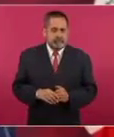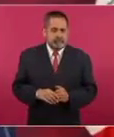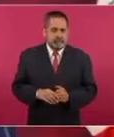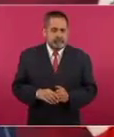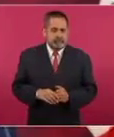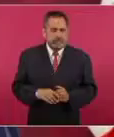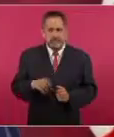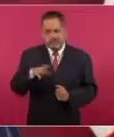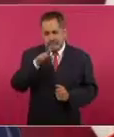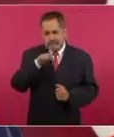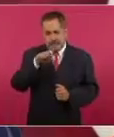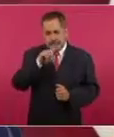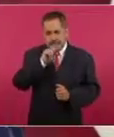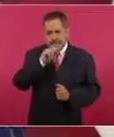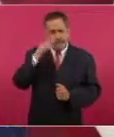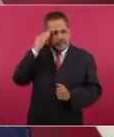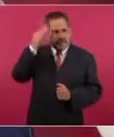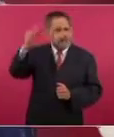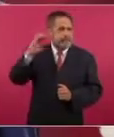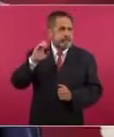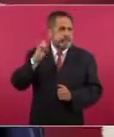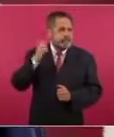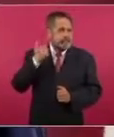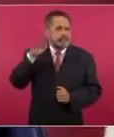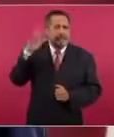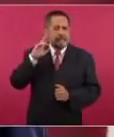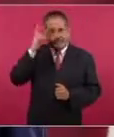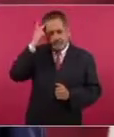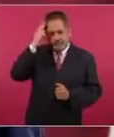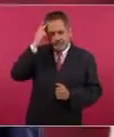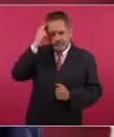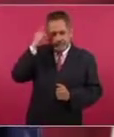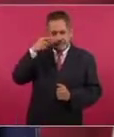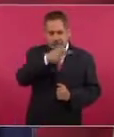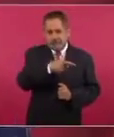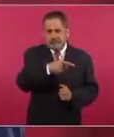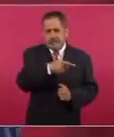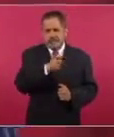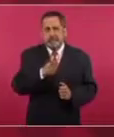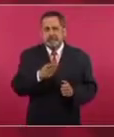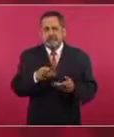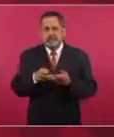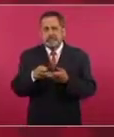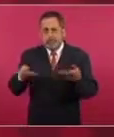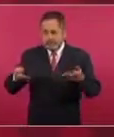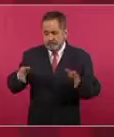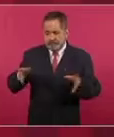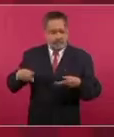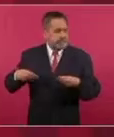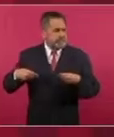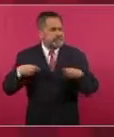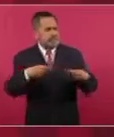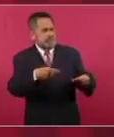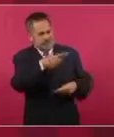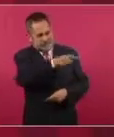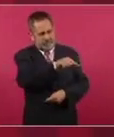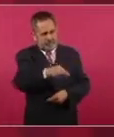en la época de porfirio díaz cuando entregaban las tierras con las compañías del ind adoras